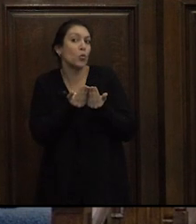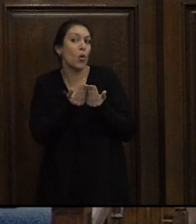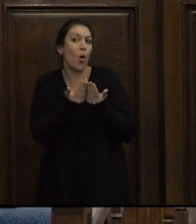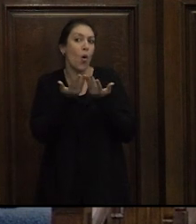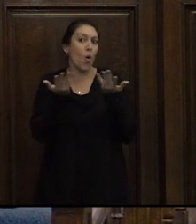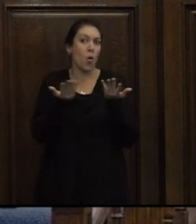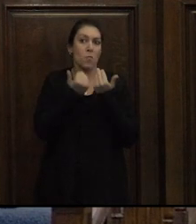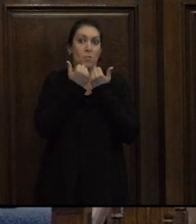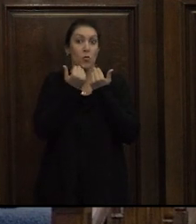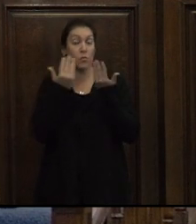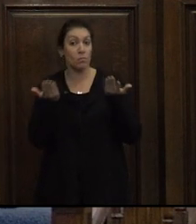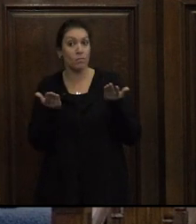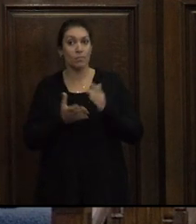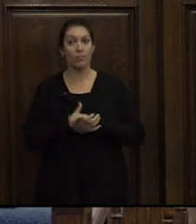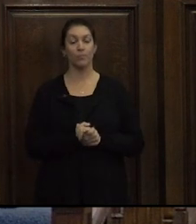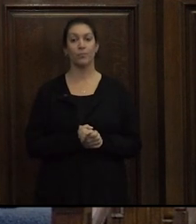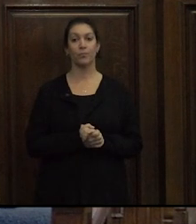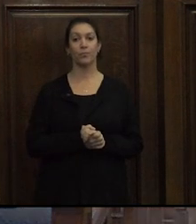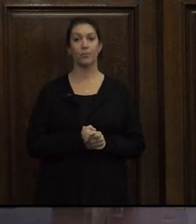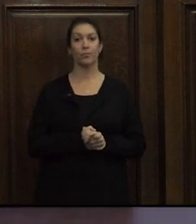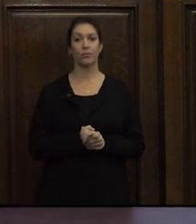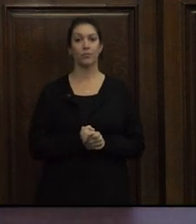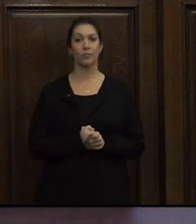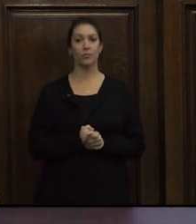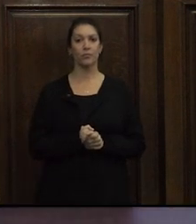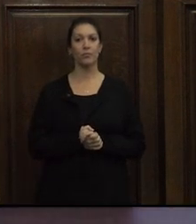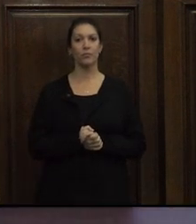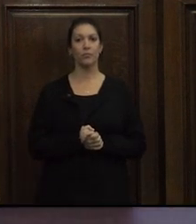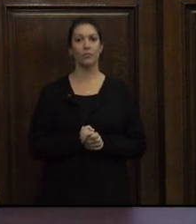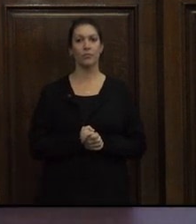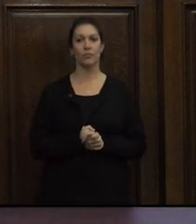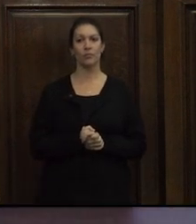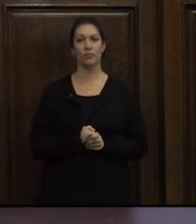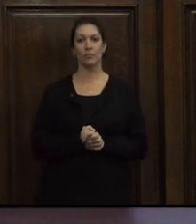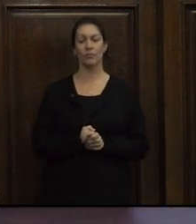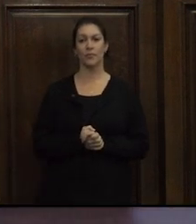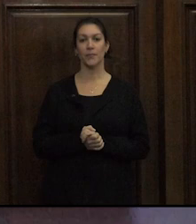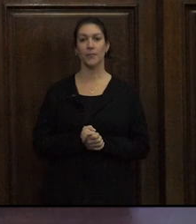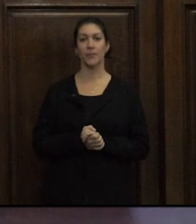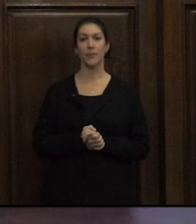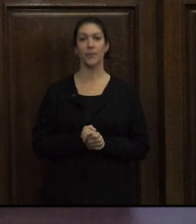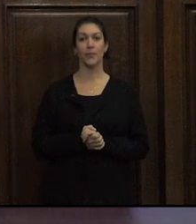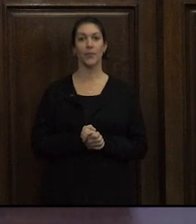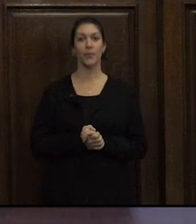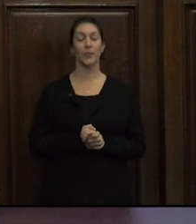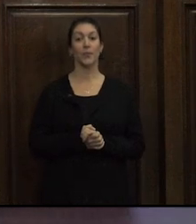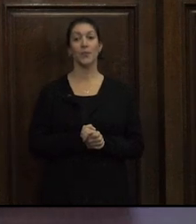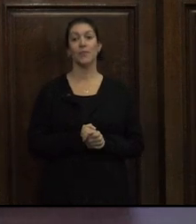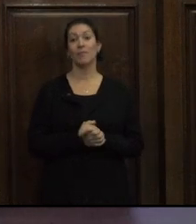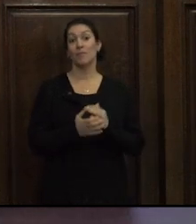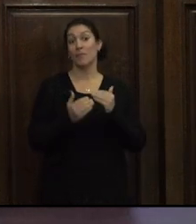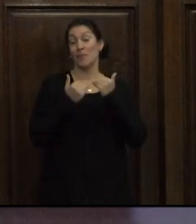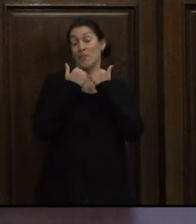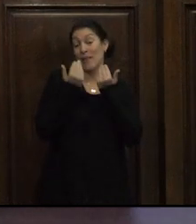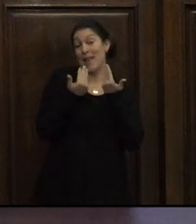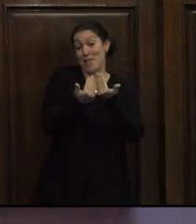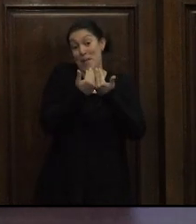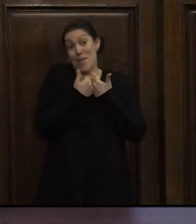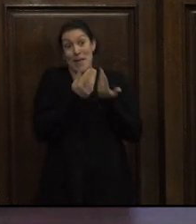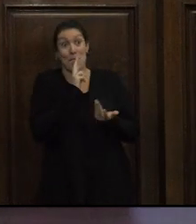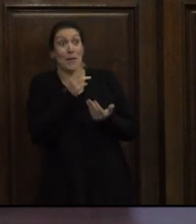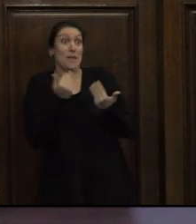geopolítica. La respuesta más honesta sería no sé,